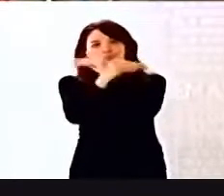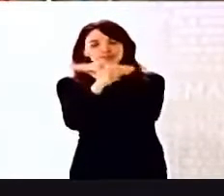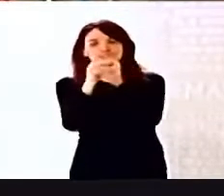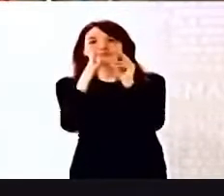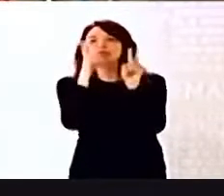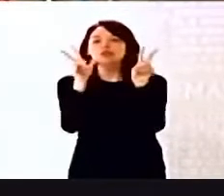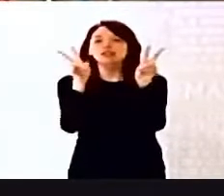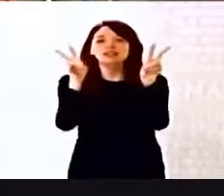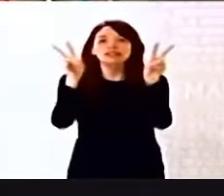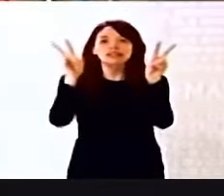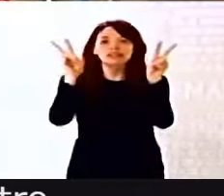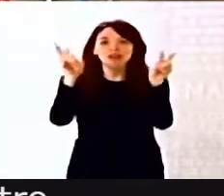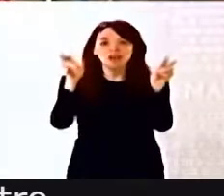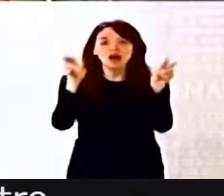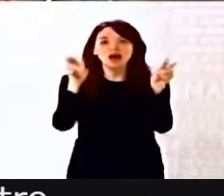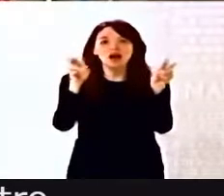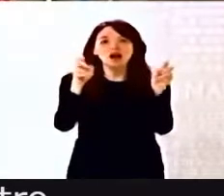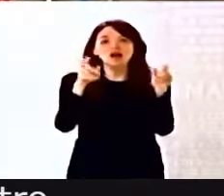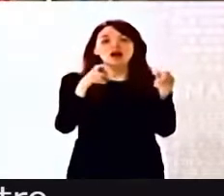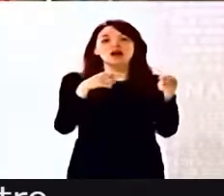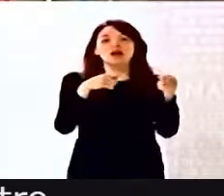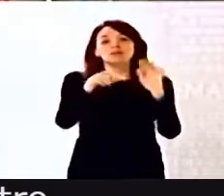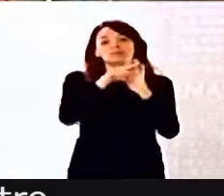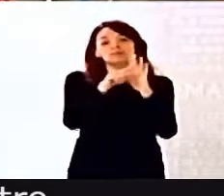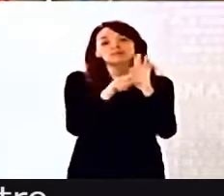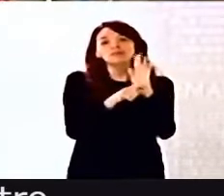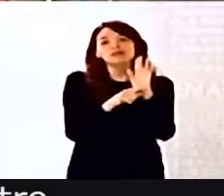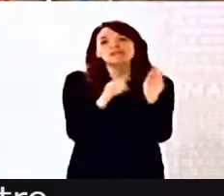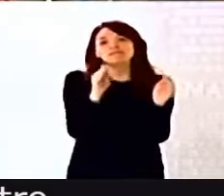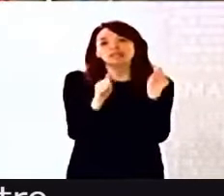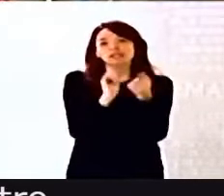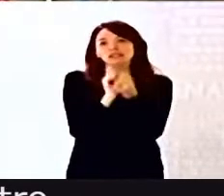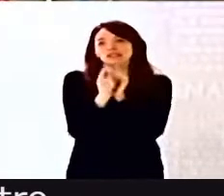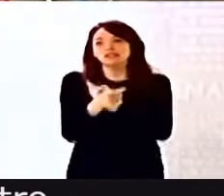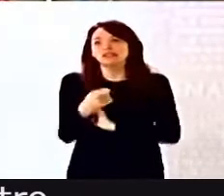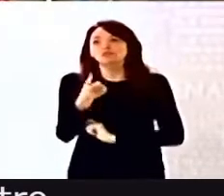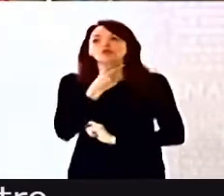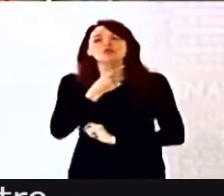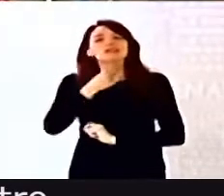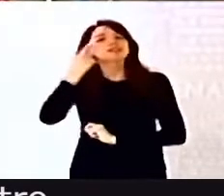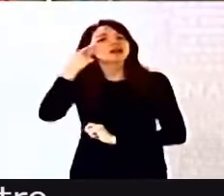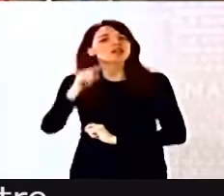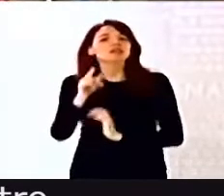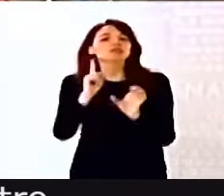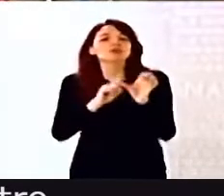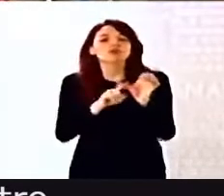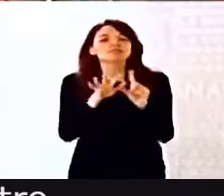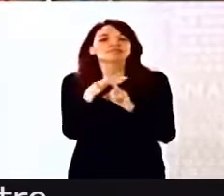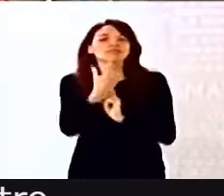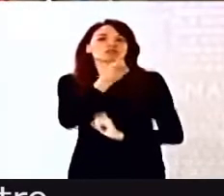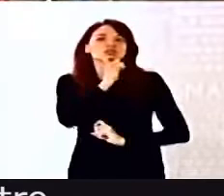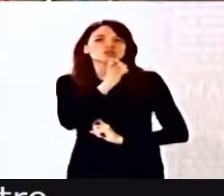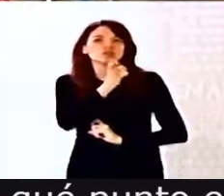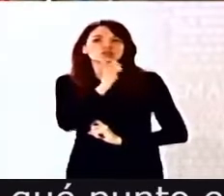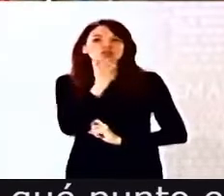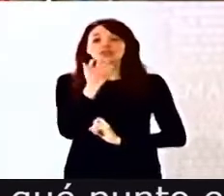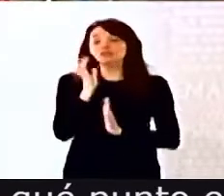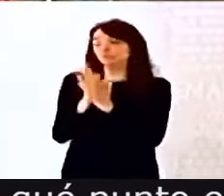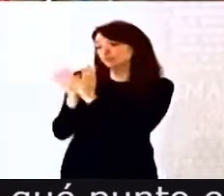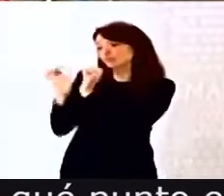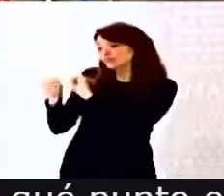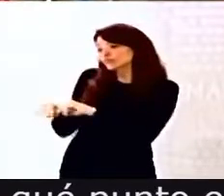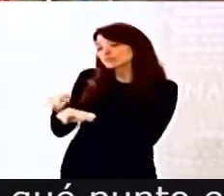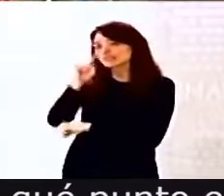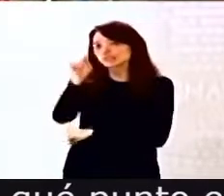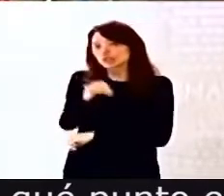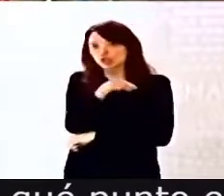los criterios fijados para pasar de fase. Me gustaría saber en qué punto se encuentra Extremadura, si estaba de acuerdo completamente o no.